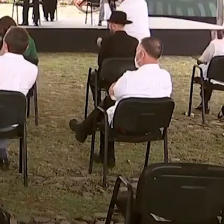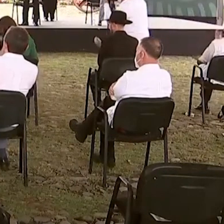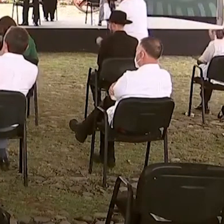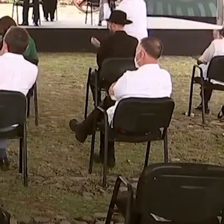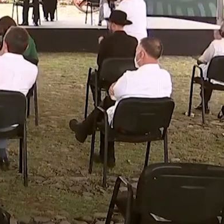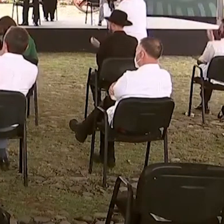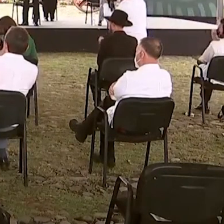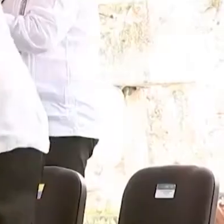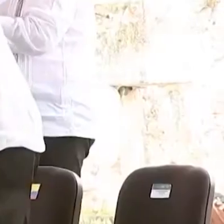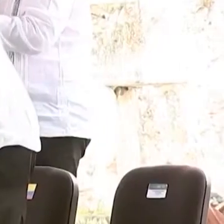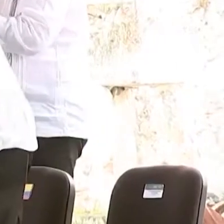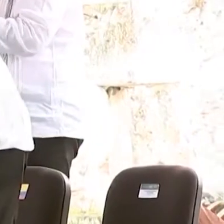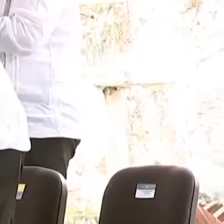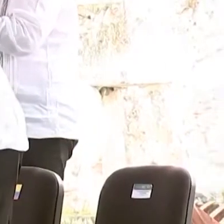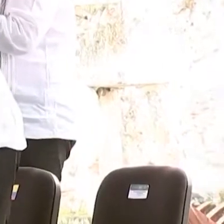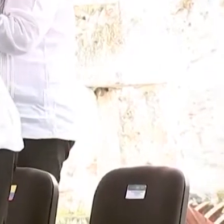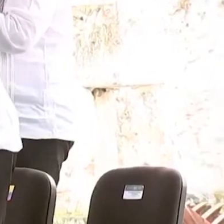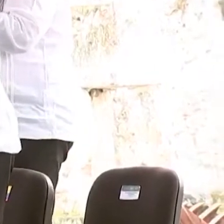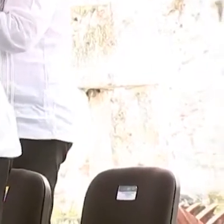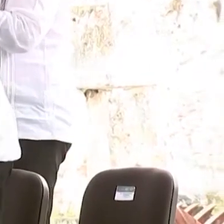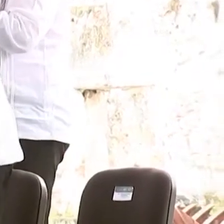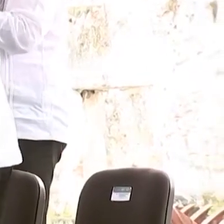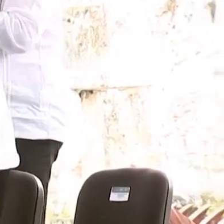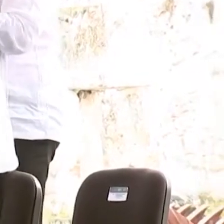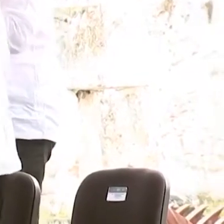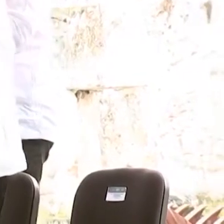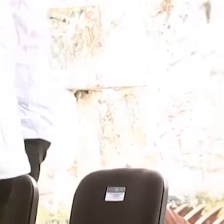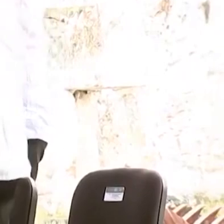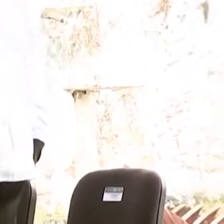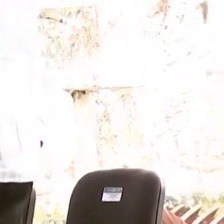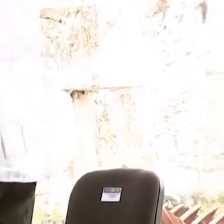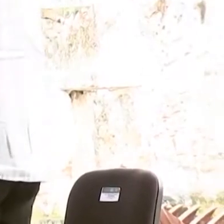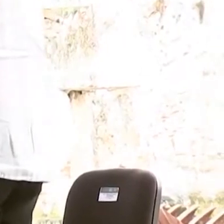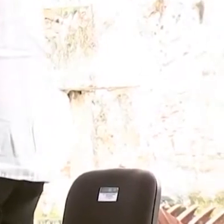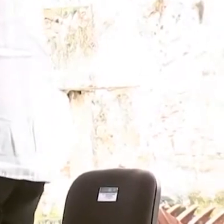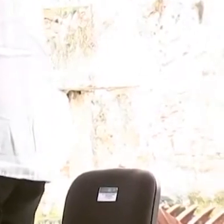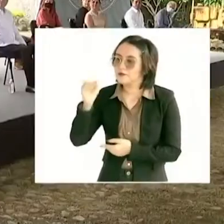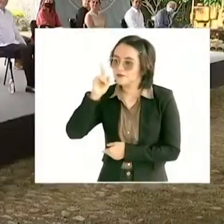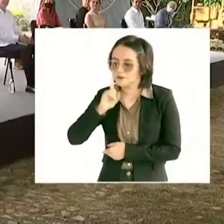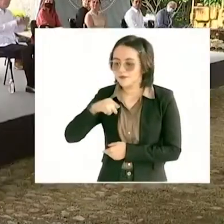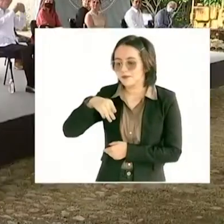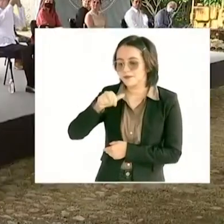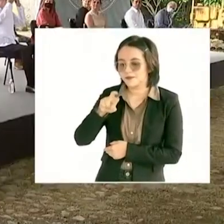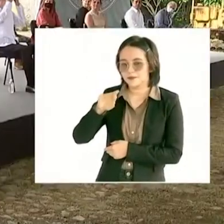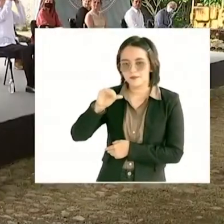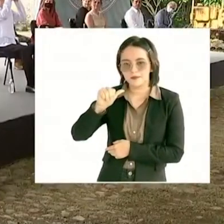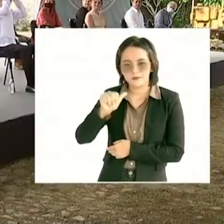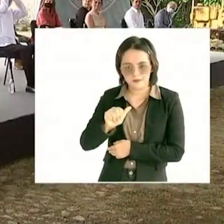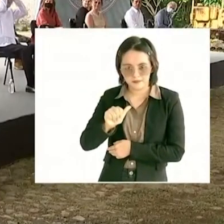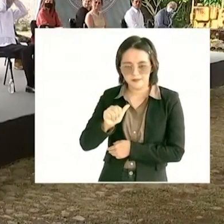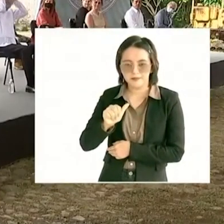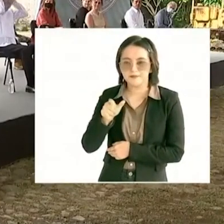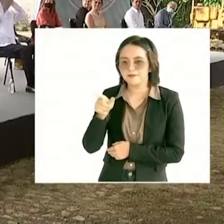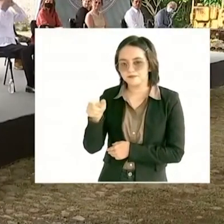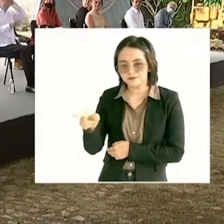su territorio el requisito se exigirá hasta septiembre de 2022 debido a un alto número de personas que viajan con la